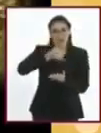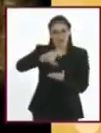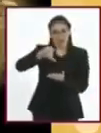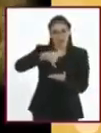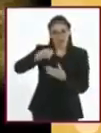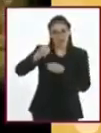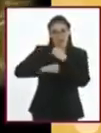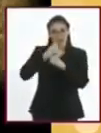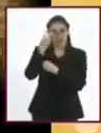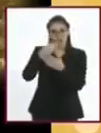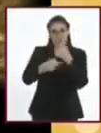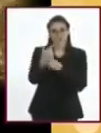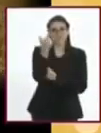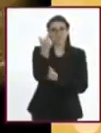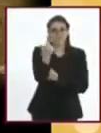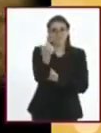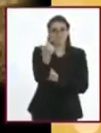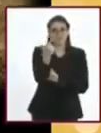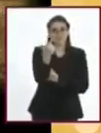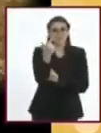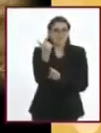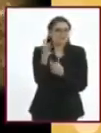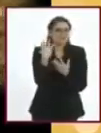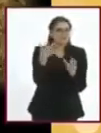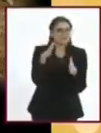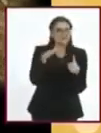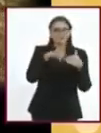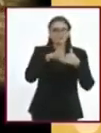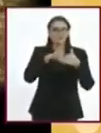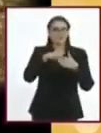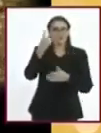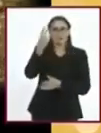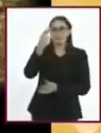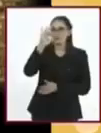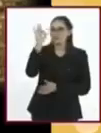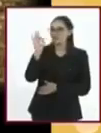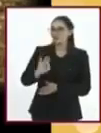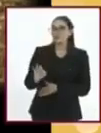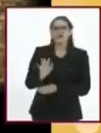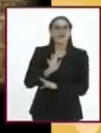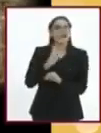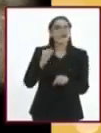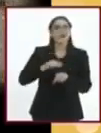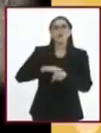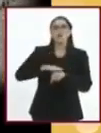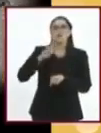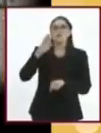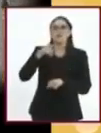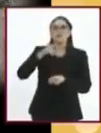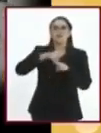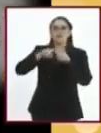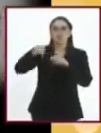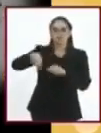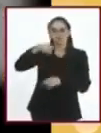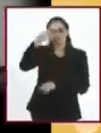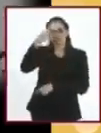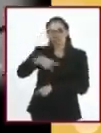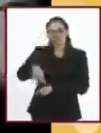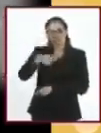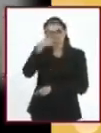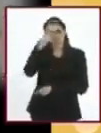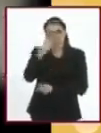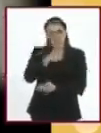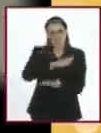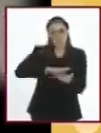2007, dejó de producirse alrededor de un 25% de las tierras en México, lo cual, bueno, pues